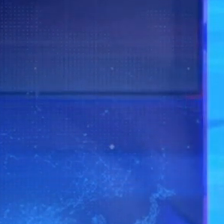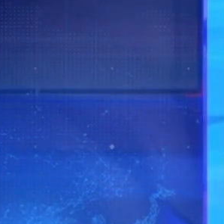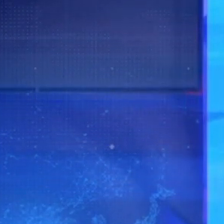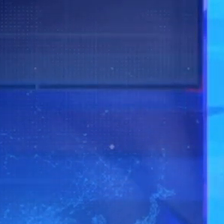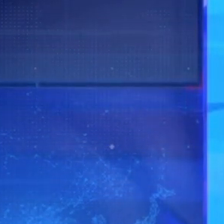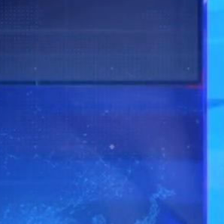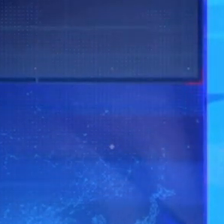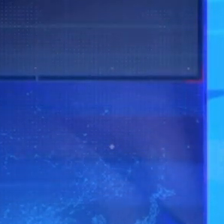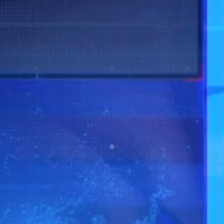carrotanque